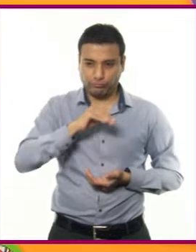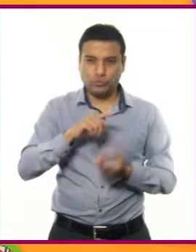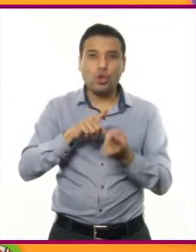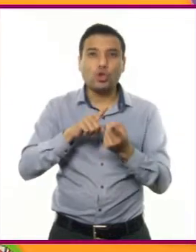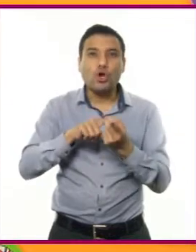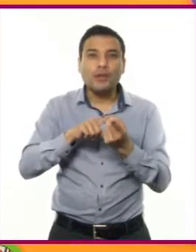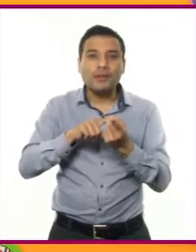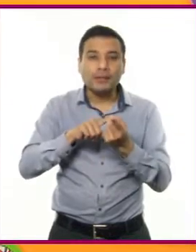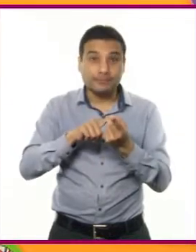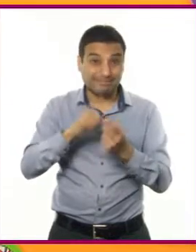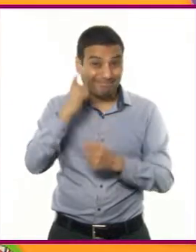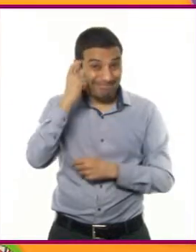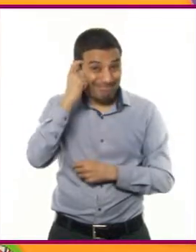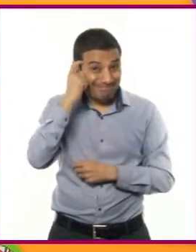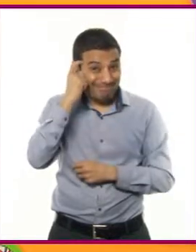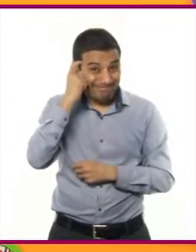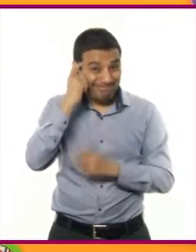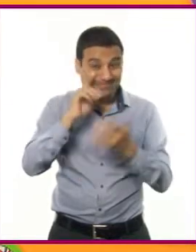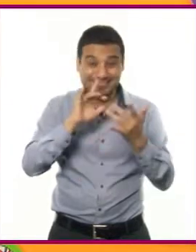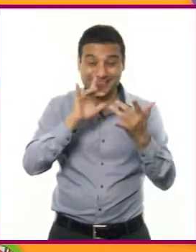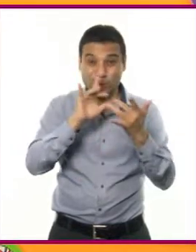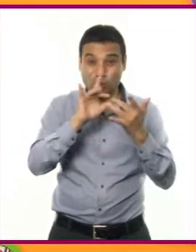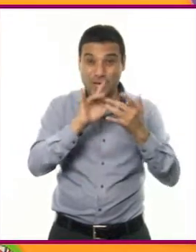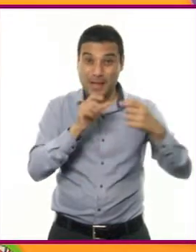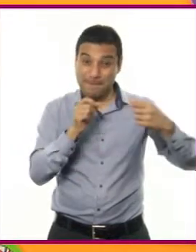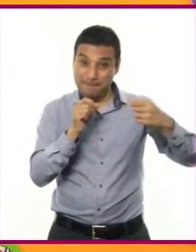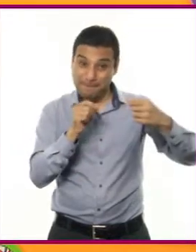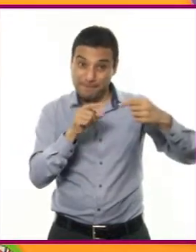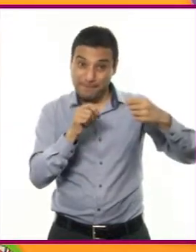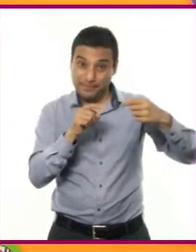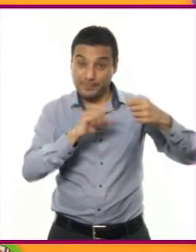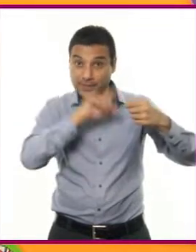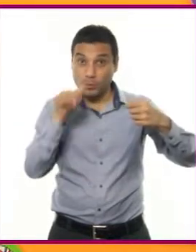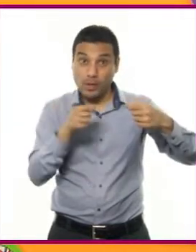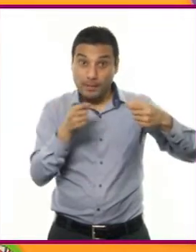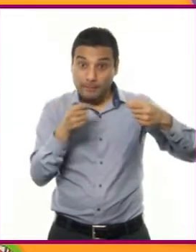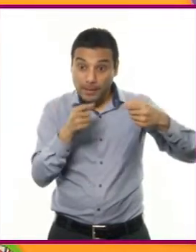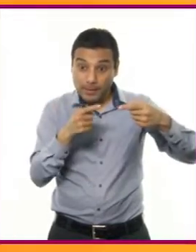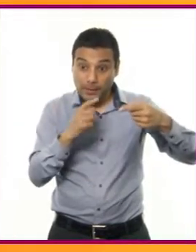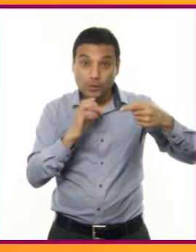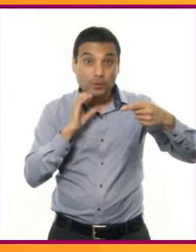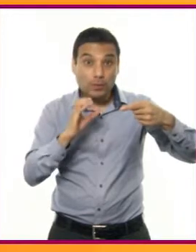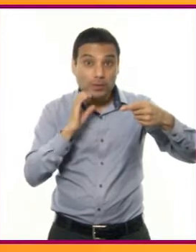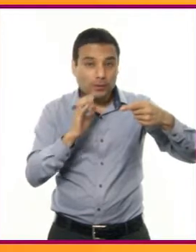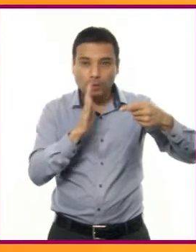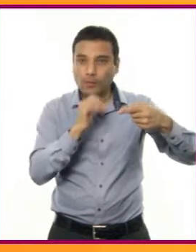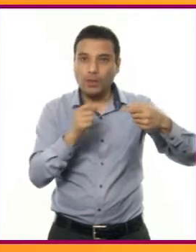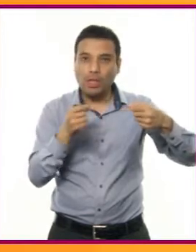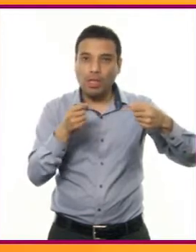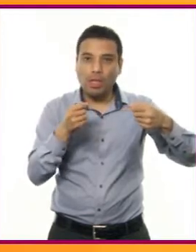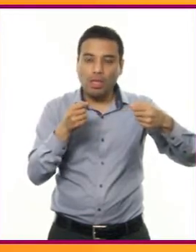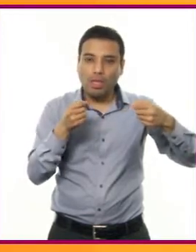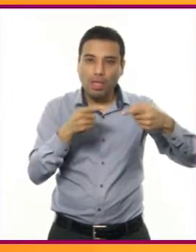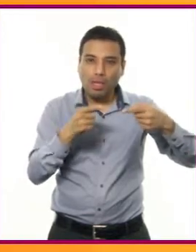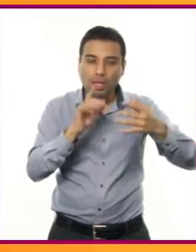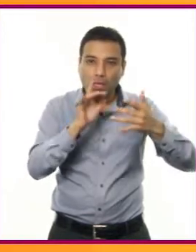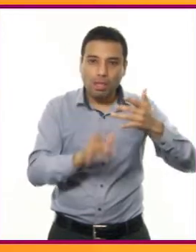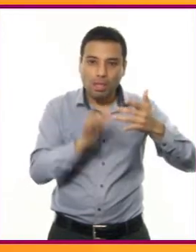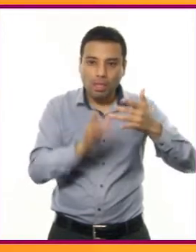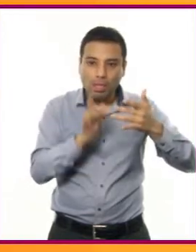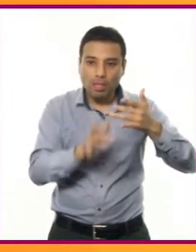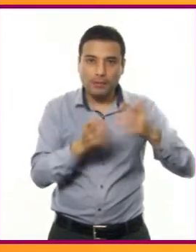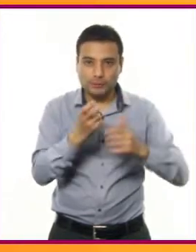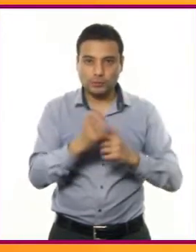entre dos neuronas, interrumpiendo así la comunicación normal entre ellas. Esta acumulación